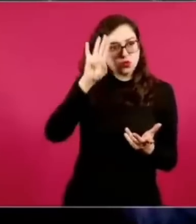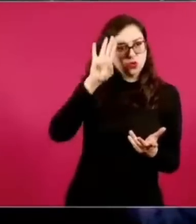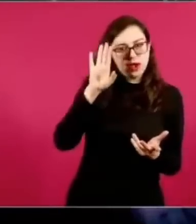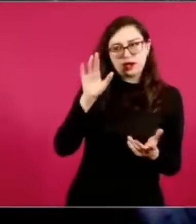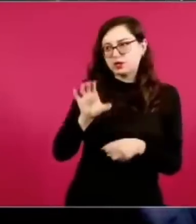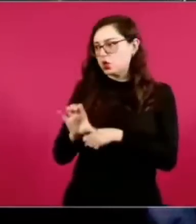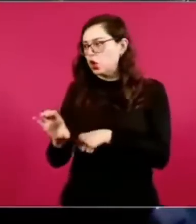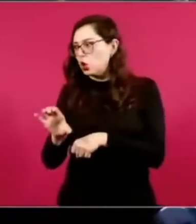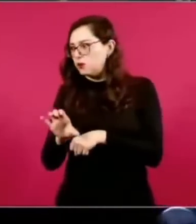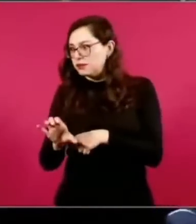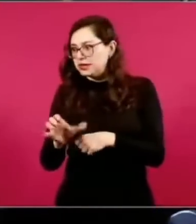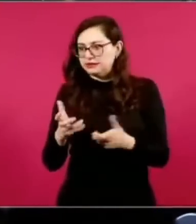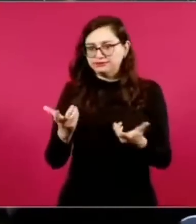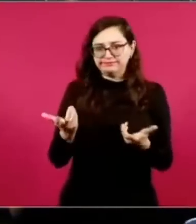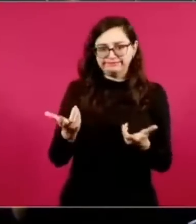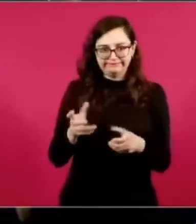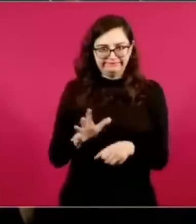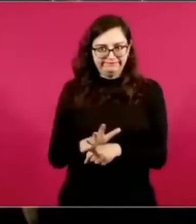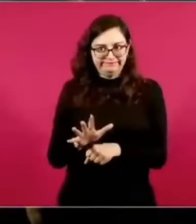colombianos,